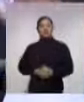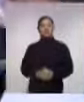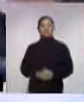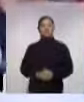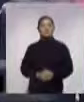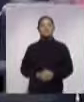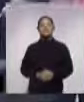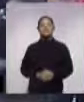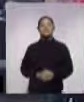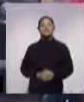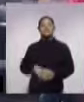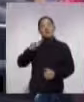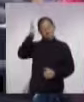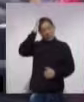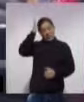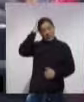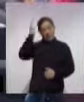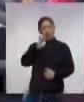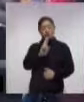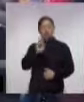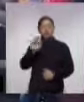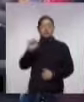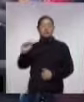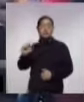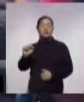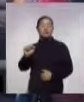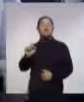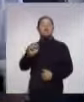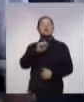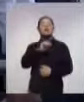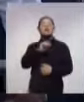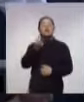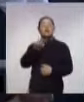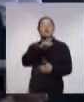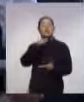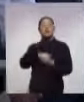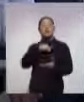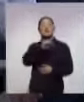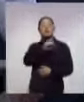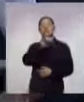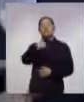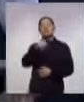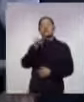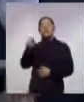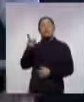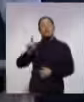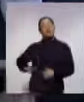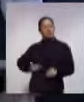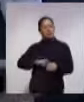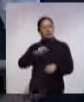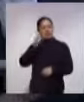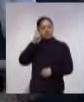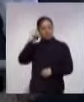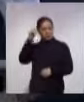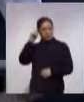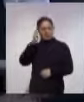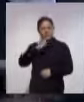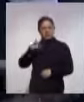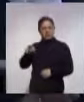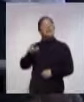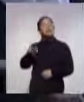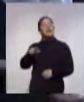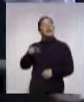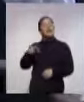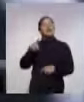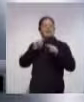Al encabezar la Ruta por tu Salud en San José Teacalco, el gobernador Marco Mena aseguró que el gobierno del estado va a continuar con el esfuerzo para atraer